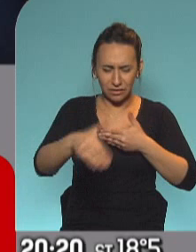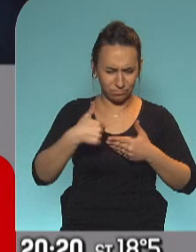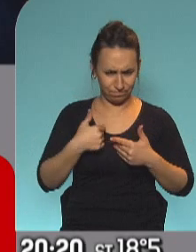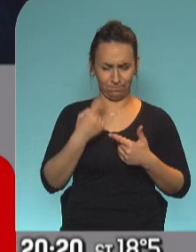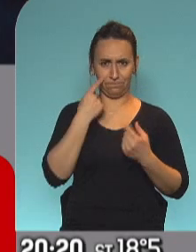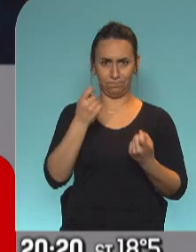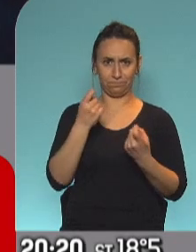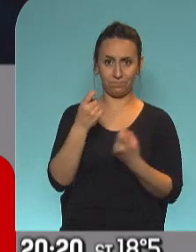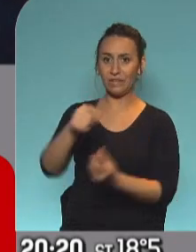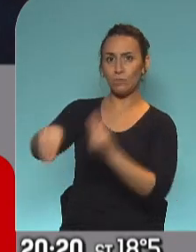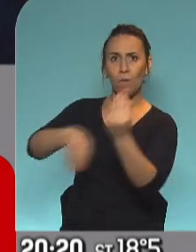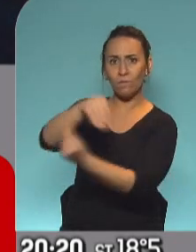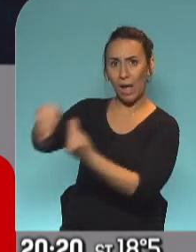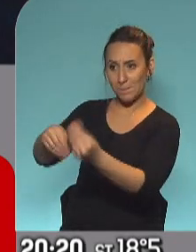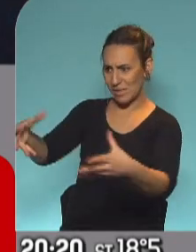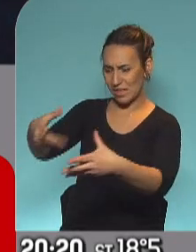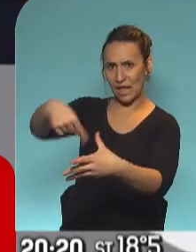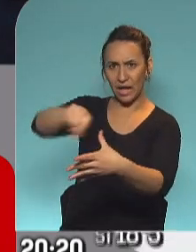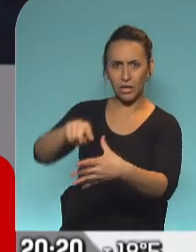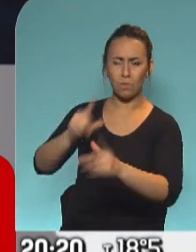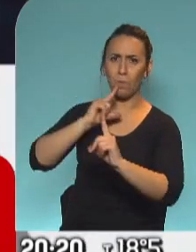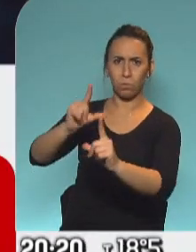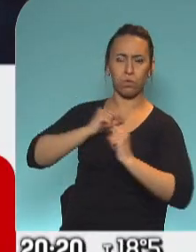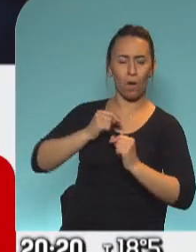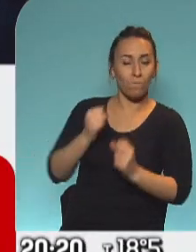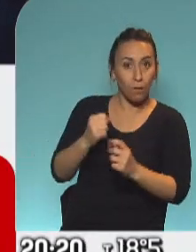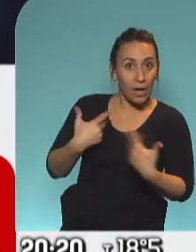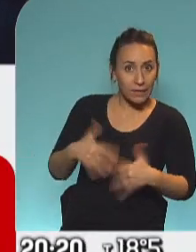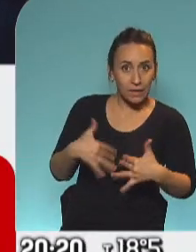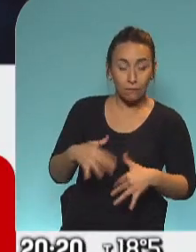crítica por parte de los familiares a la desatención